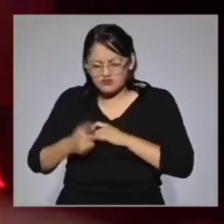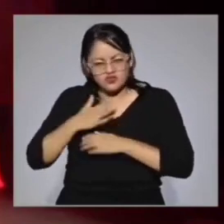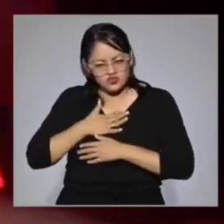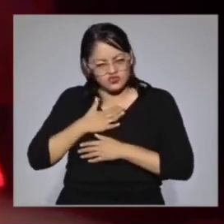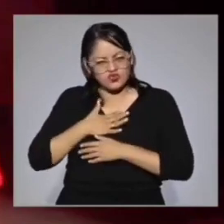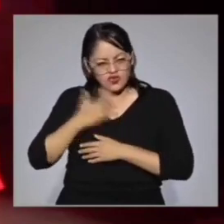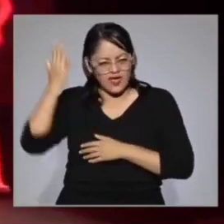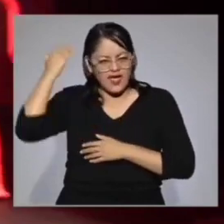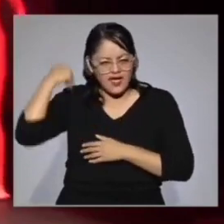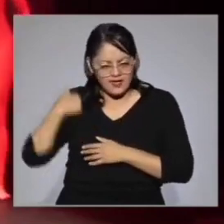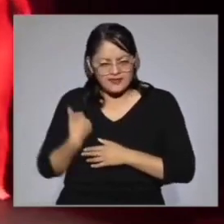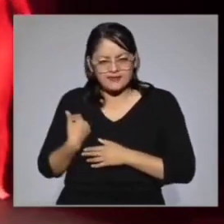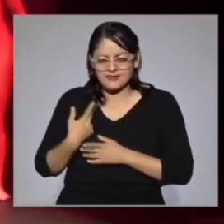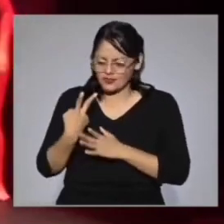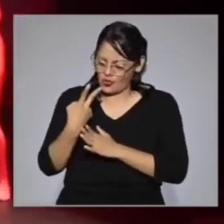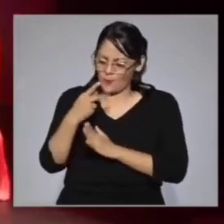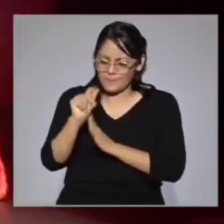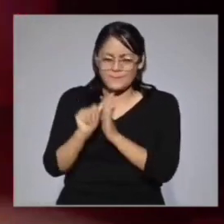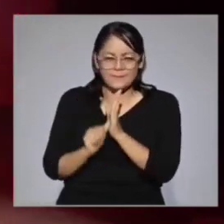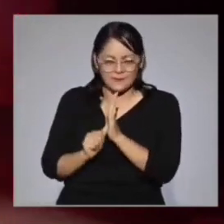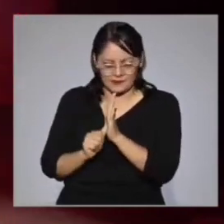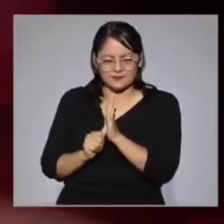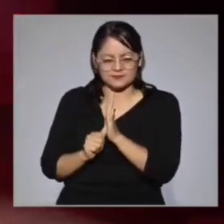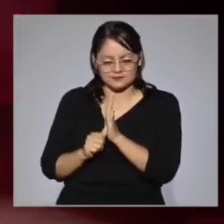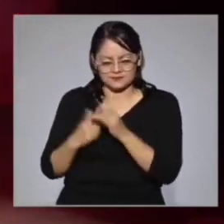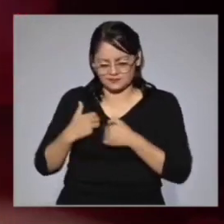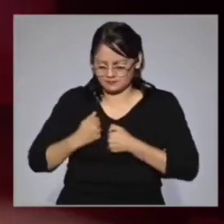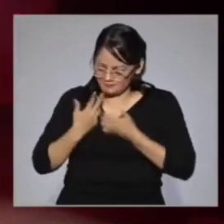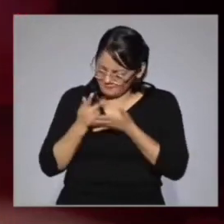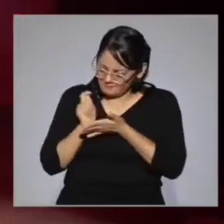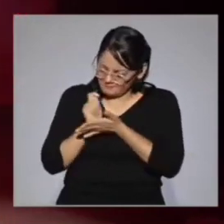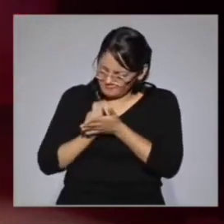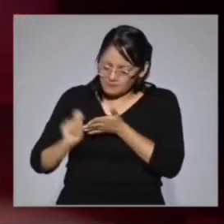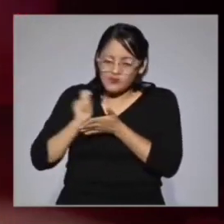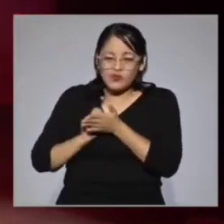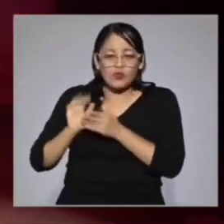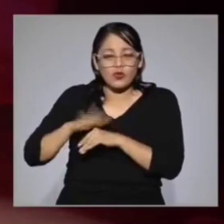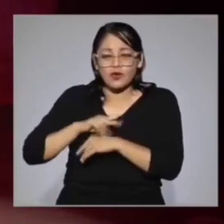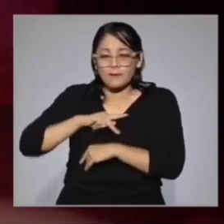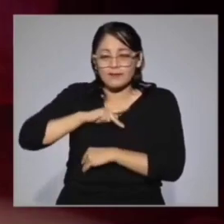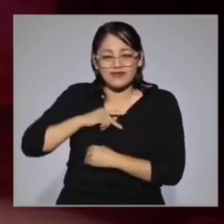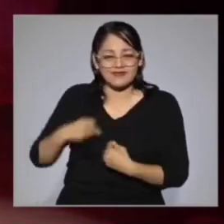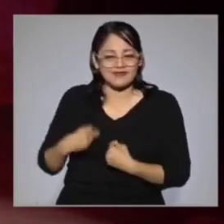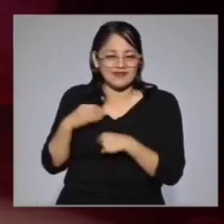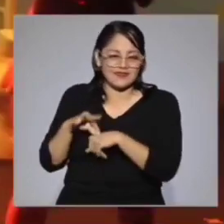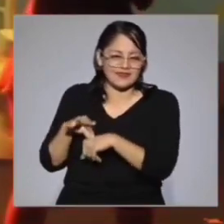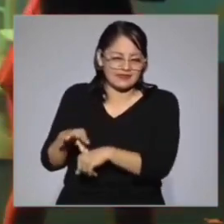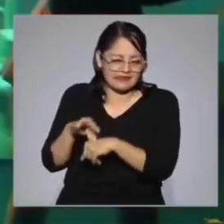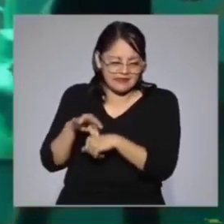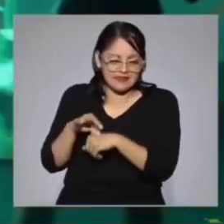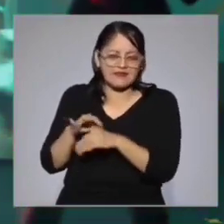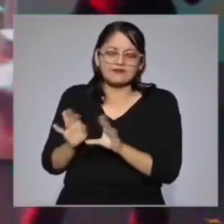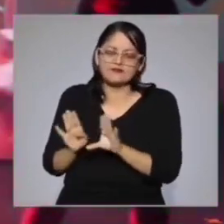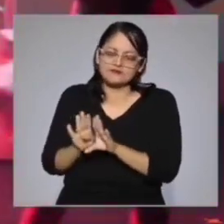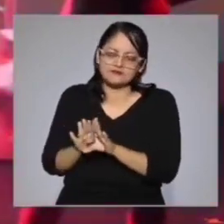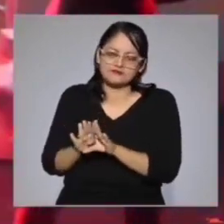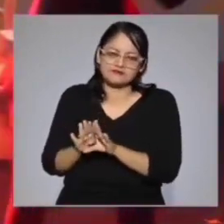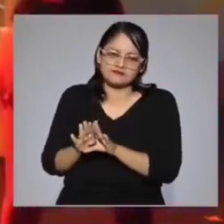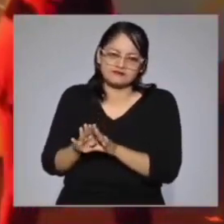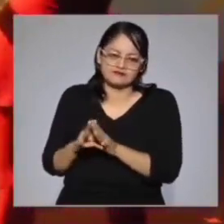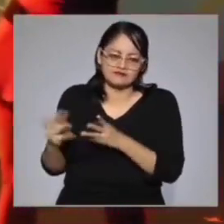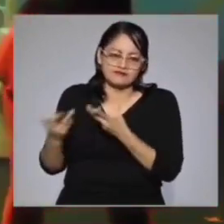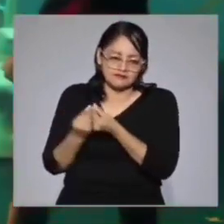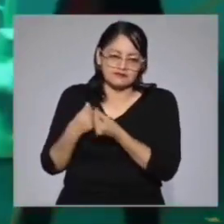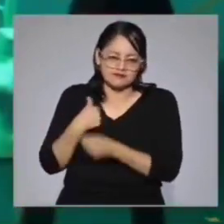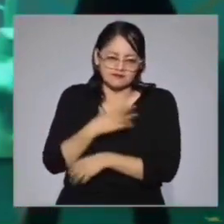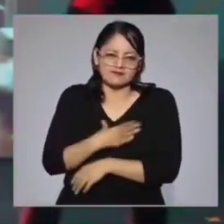venía de 2 meses casi por toda la situación que yo he vivido a través junto